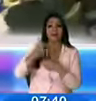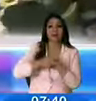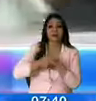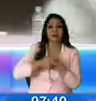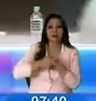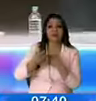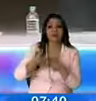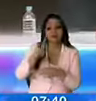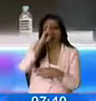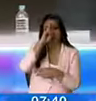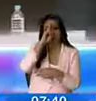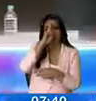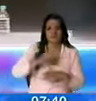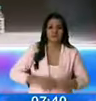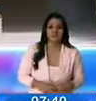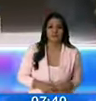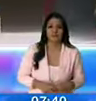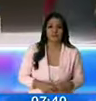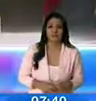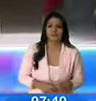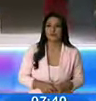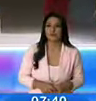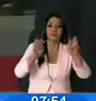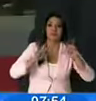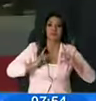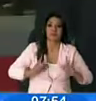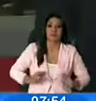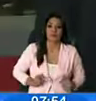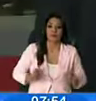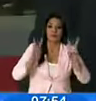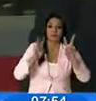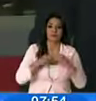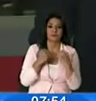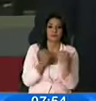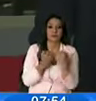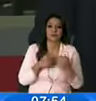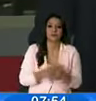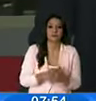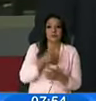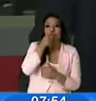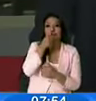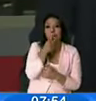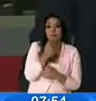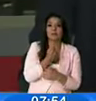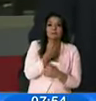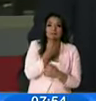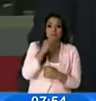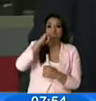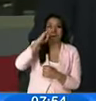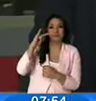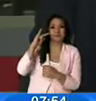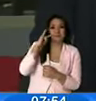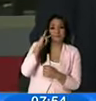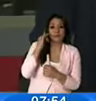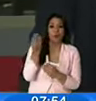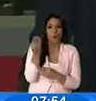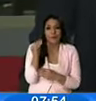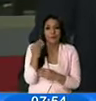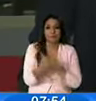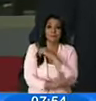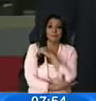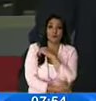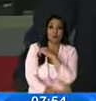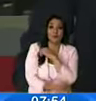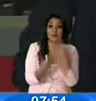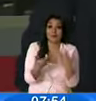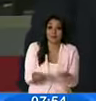Uruguay. En Quito informó Andrea Urbe. Las cirugías de labio paladar hendido para niños y jóvenes de escasos recursos se realizarán de manera